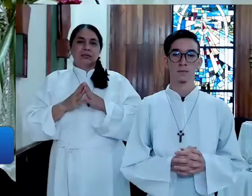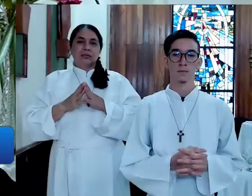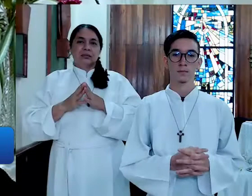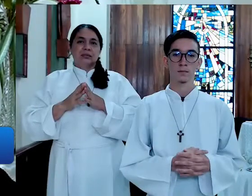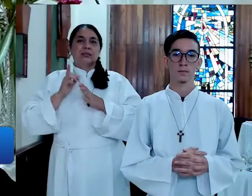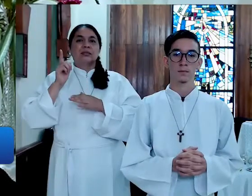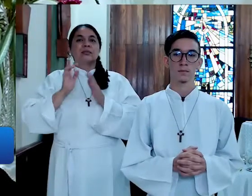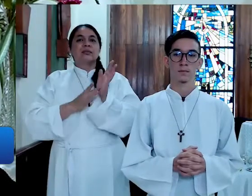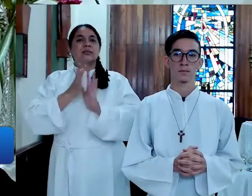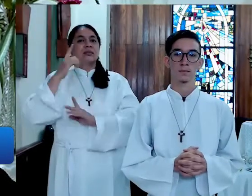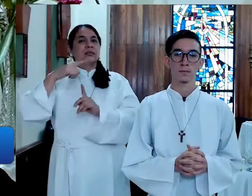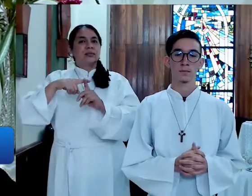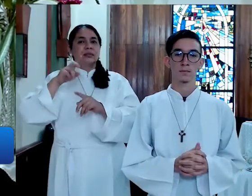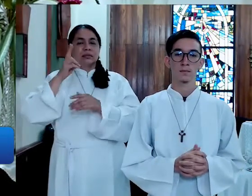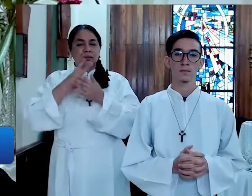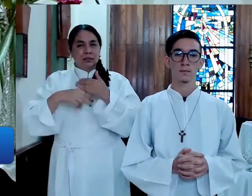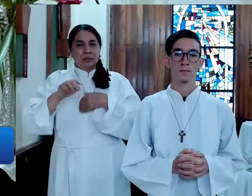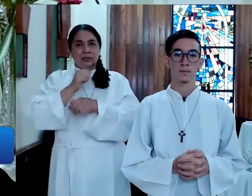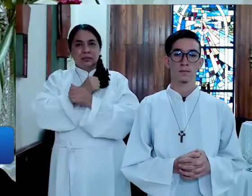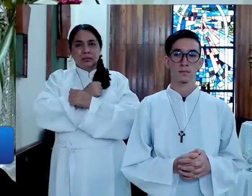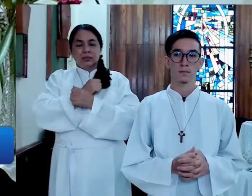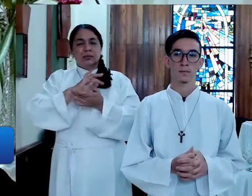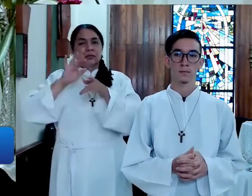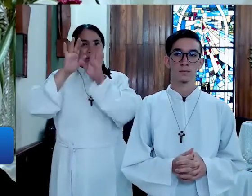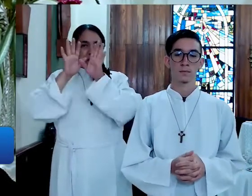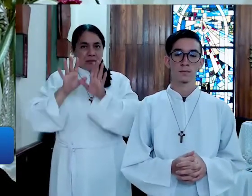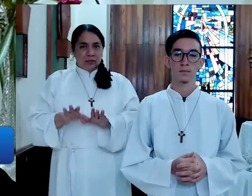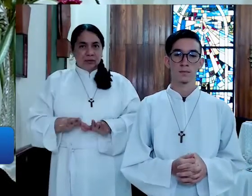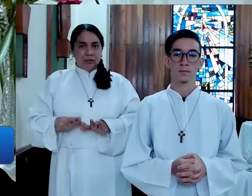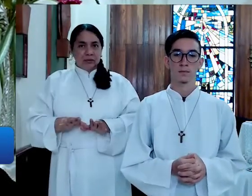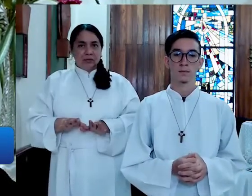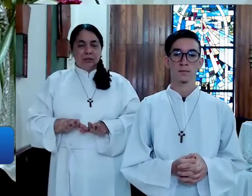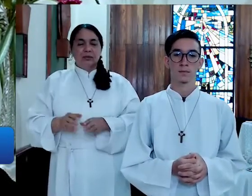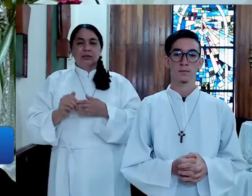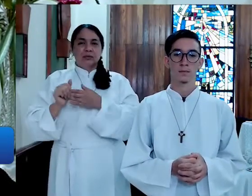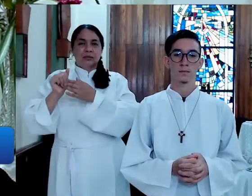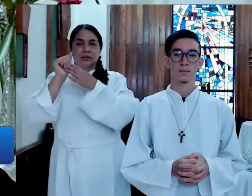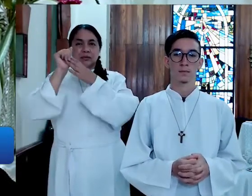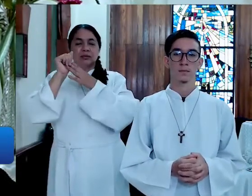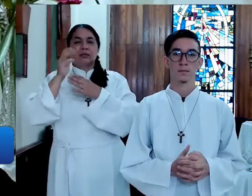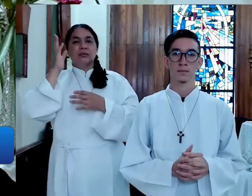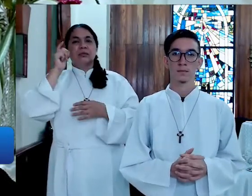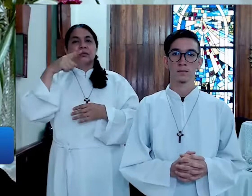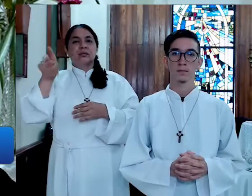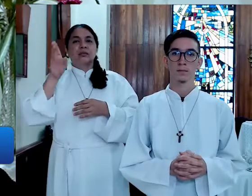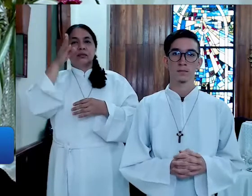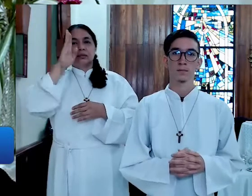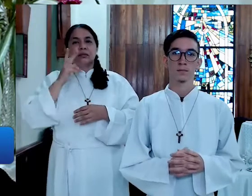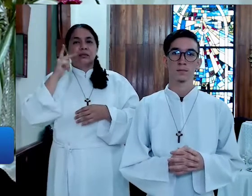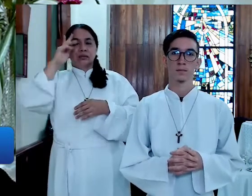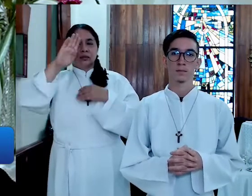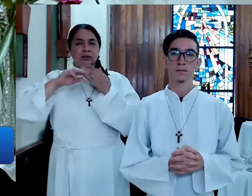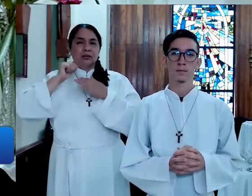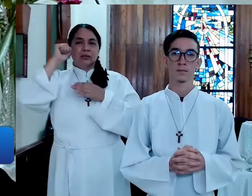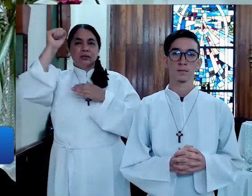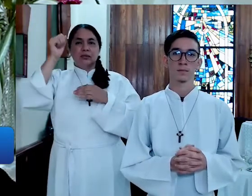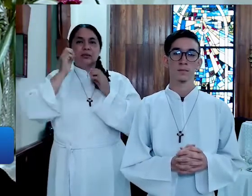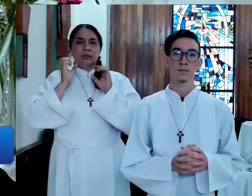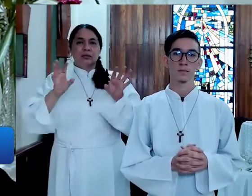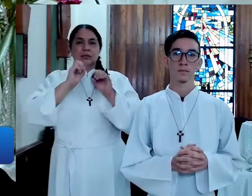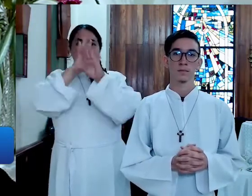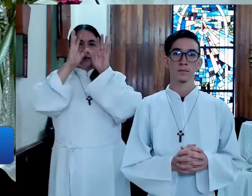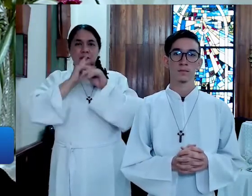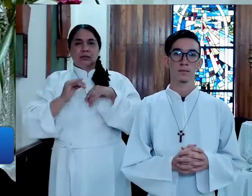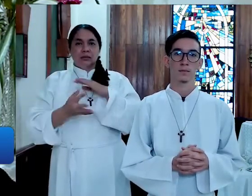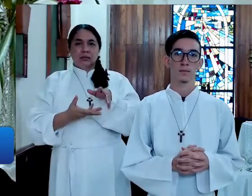en Jesucristo, su Hijo amado, en el Espíritu Santo que nos guía. ¿Creen ustedes en Dios Padre Todopoderoso, Creador del